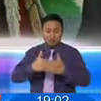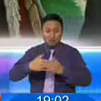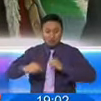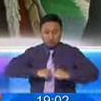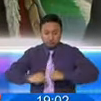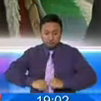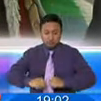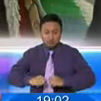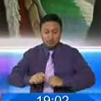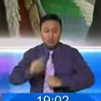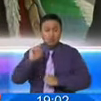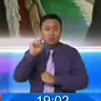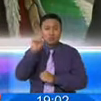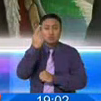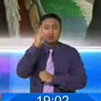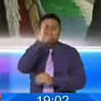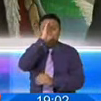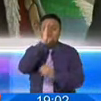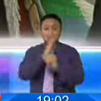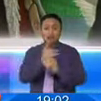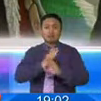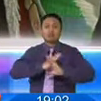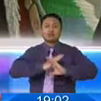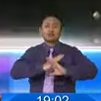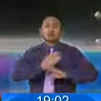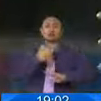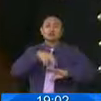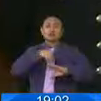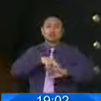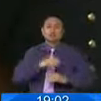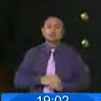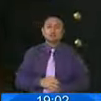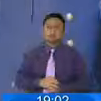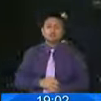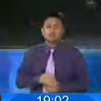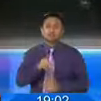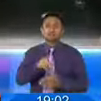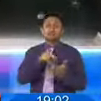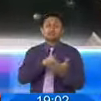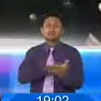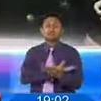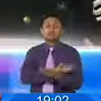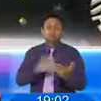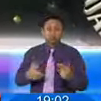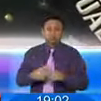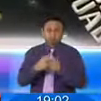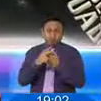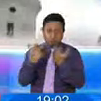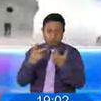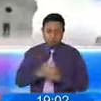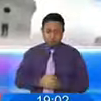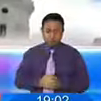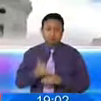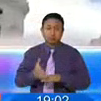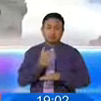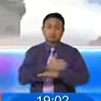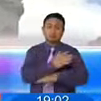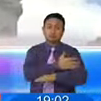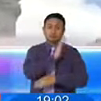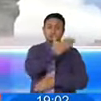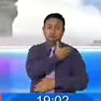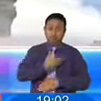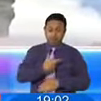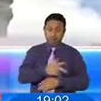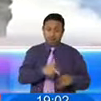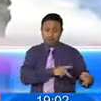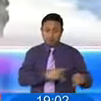serán exclusivamente de defensa nacional. Dentro de los programas a impulsarse se contemplarían los planificados desde la Presidencia